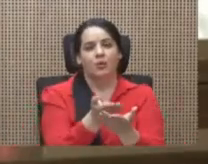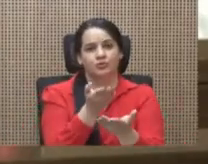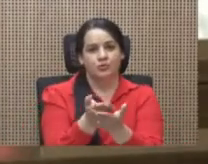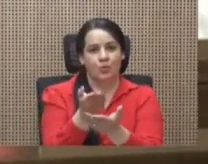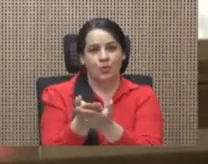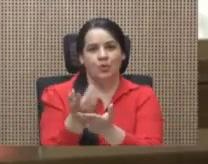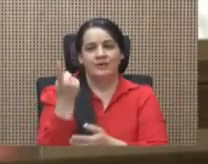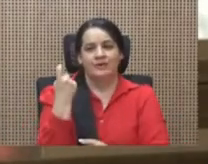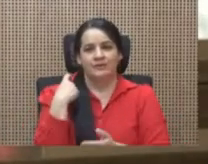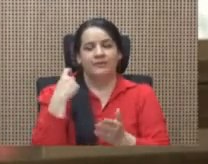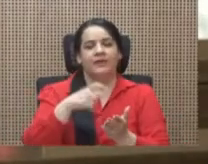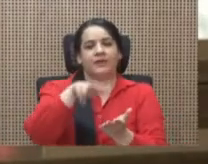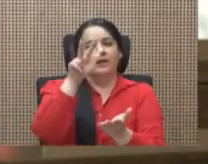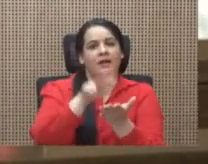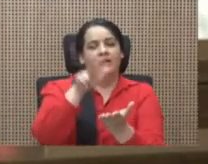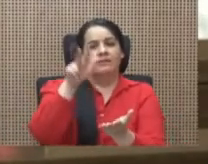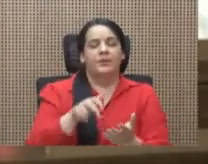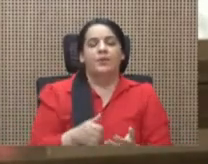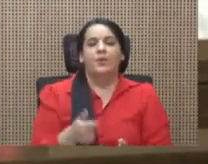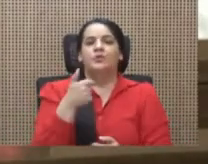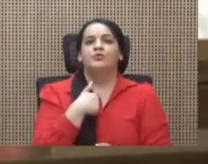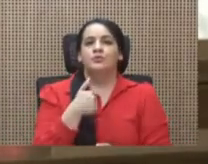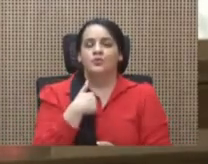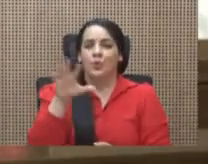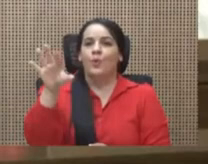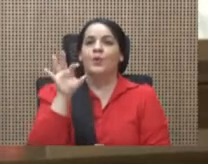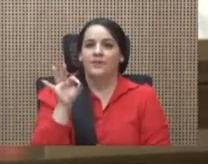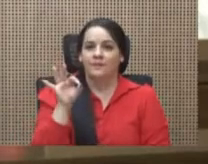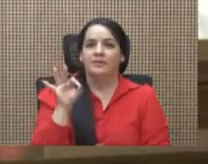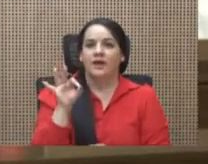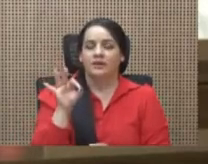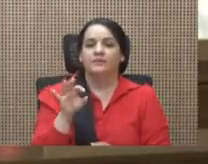que recientemente se aprobó. Yo los voy a invitar